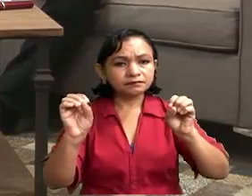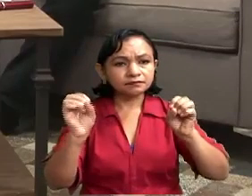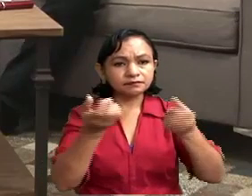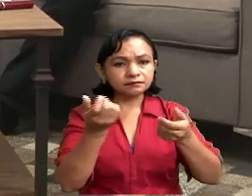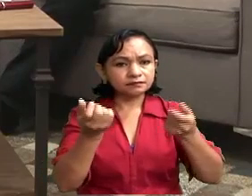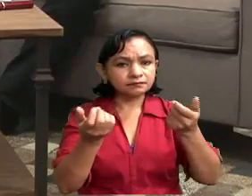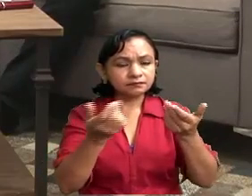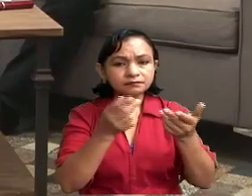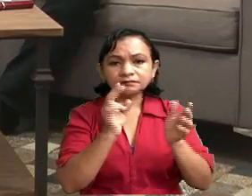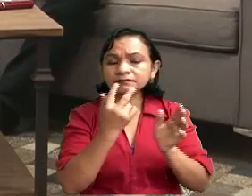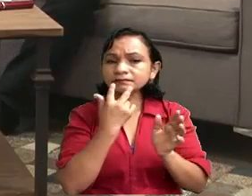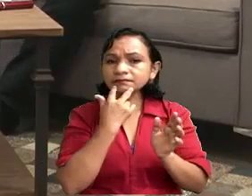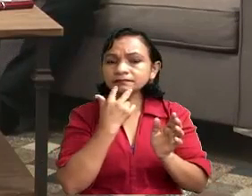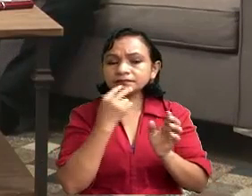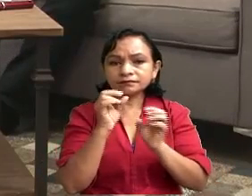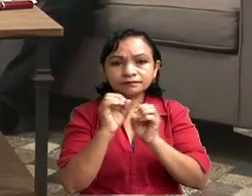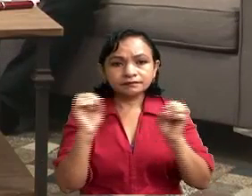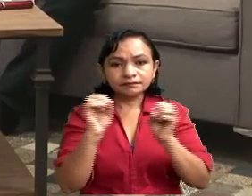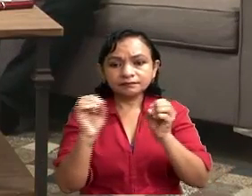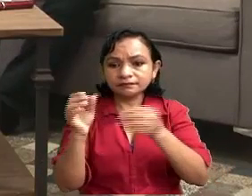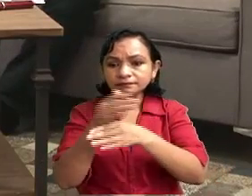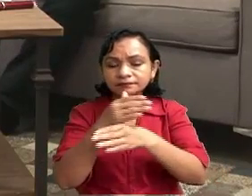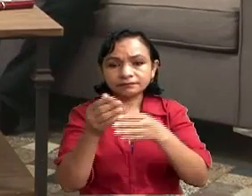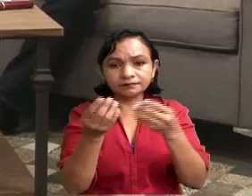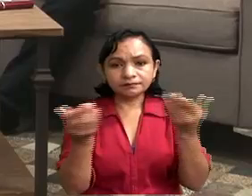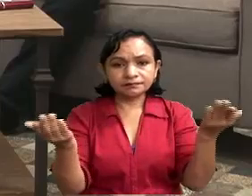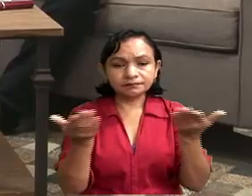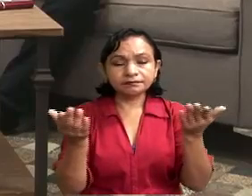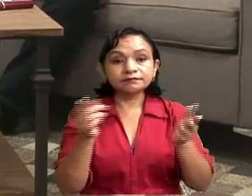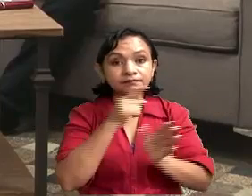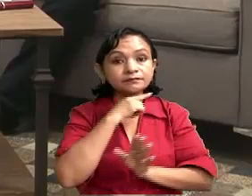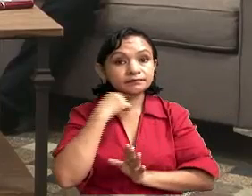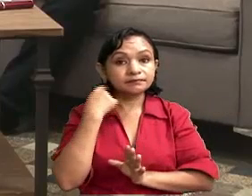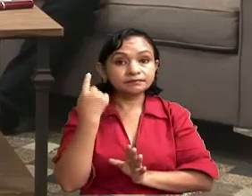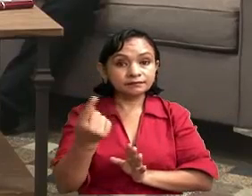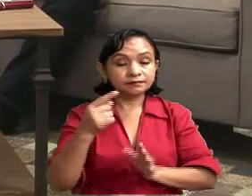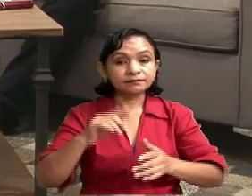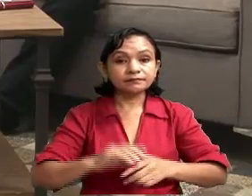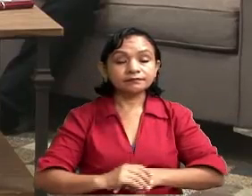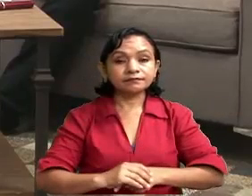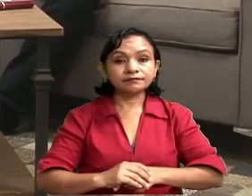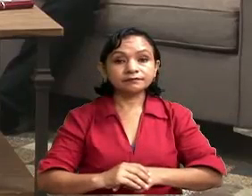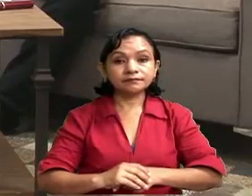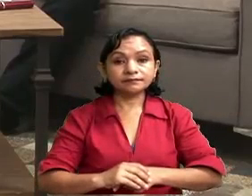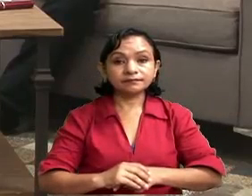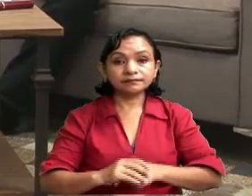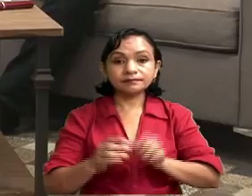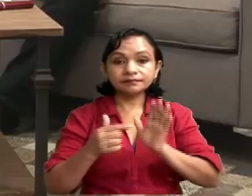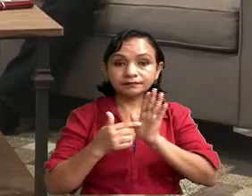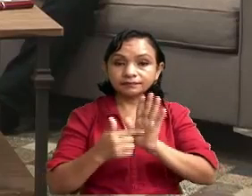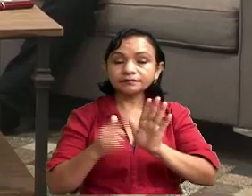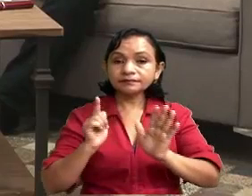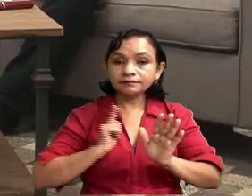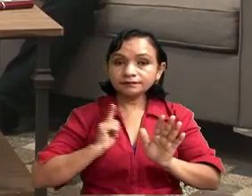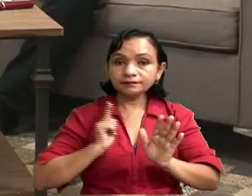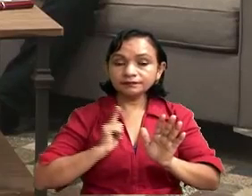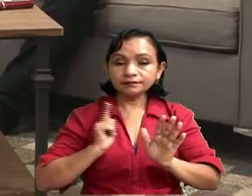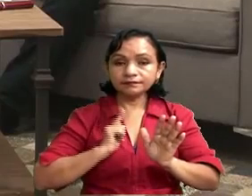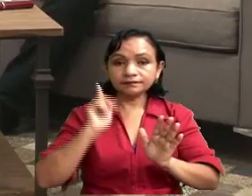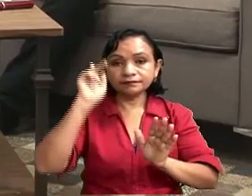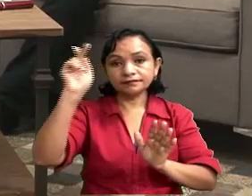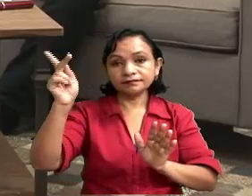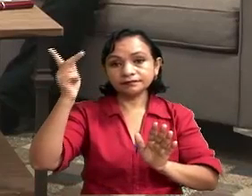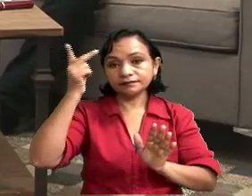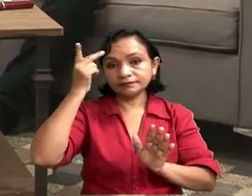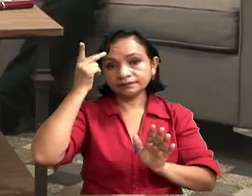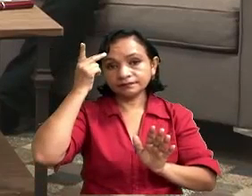decir, no hay ningún tipo de burbuja de... Exactamente, así es. Entonces, por ejemplo, el hecho de mantener la política